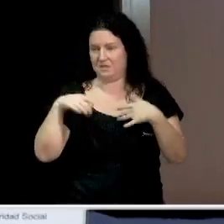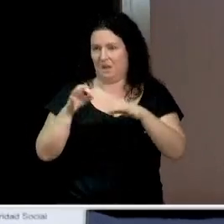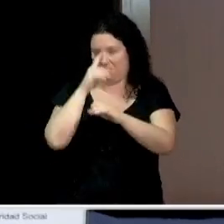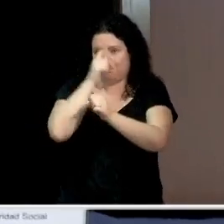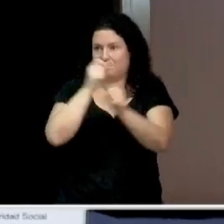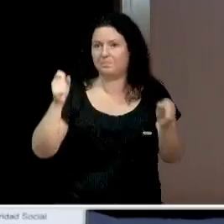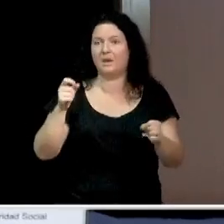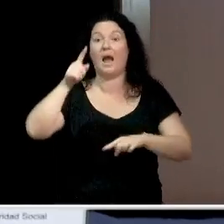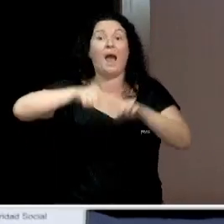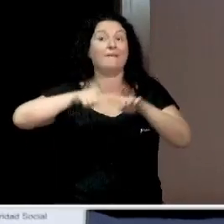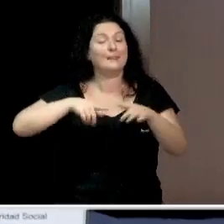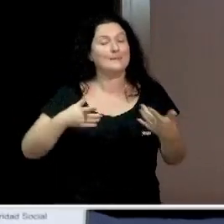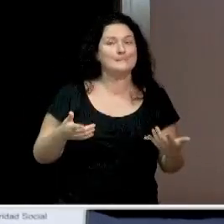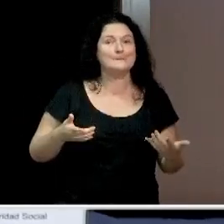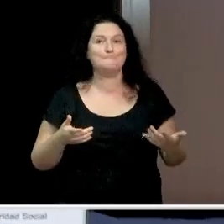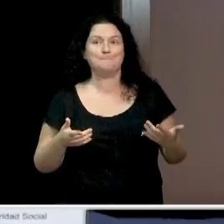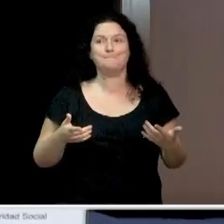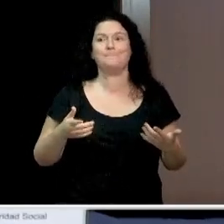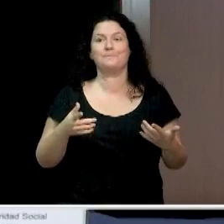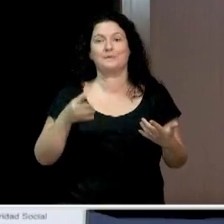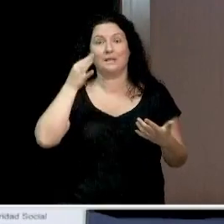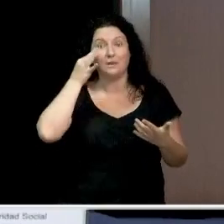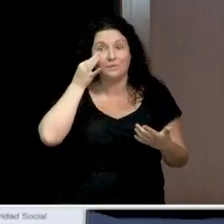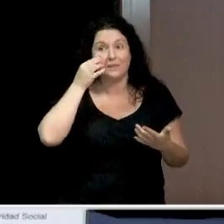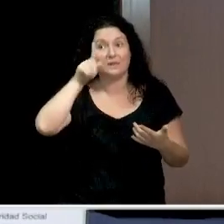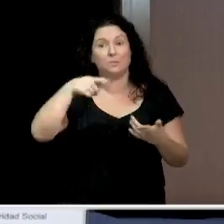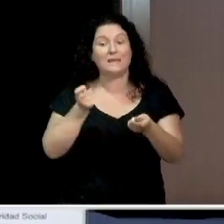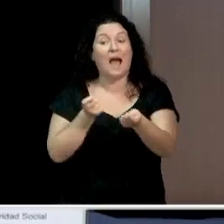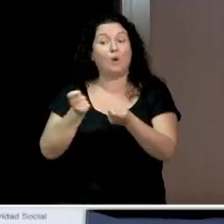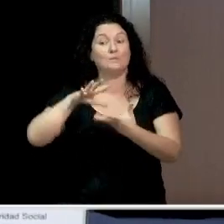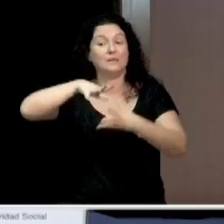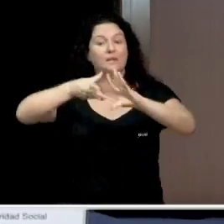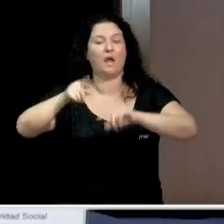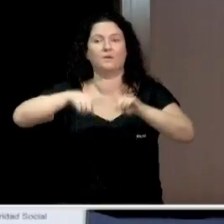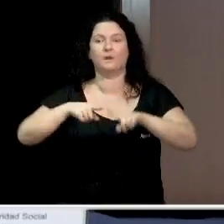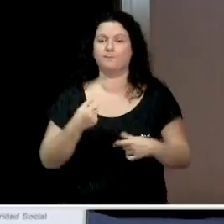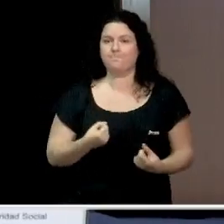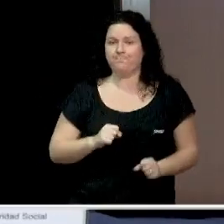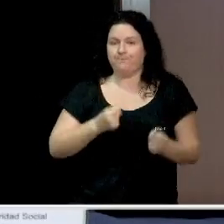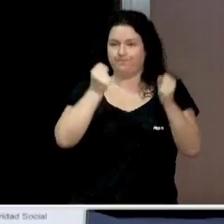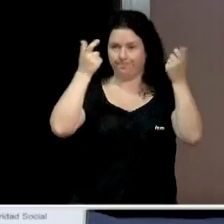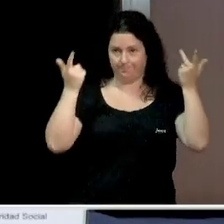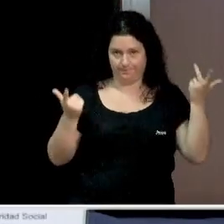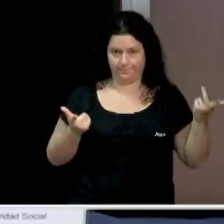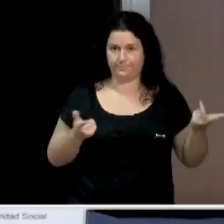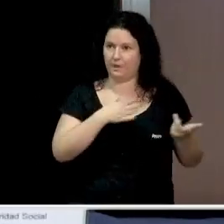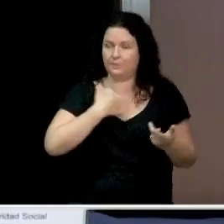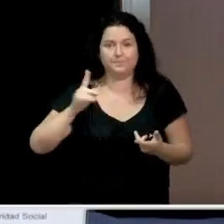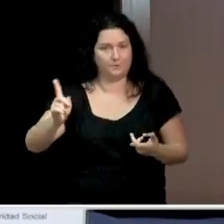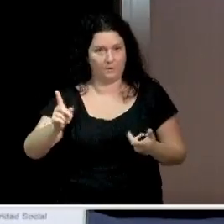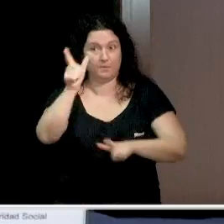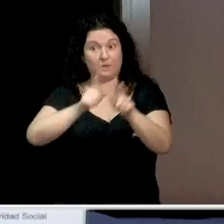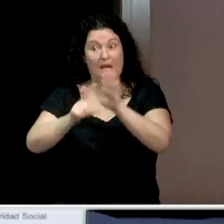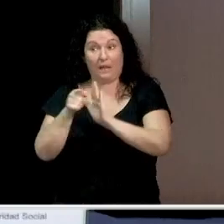no siempre es efectiva ni siquiera pacífica la realización de los ajustes razonables que la Ley General de Derechos de las Personas